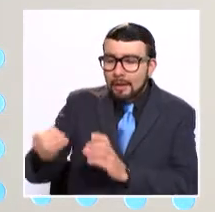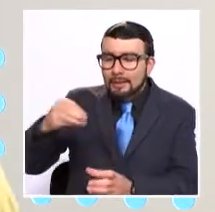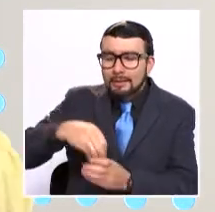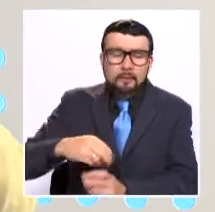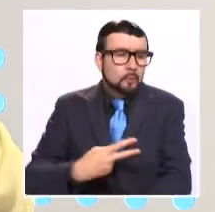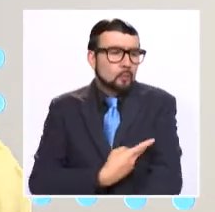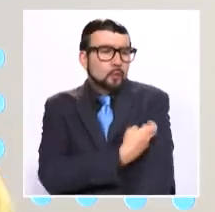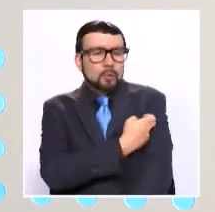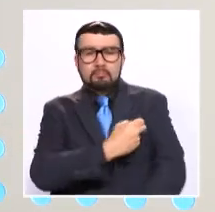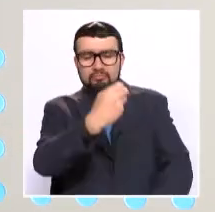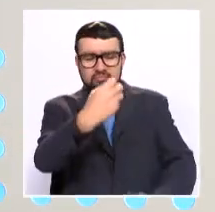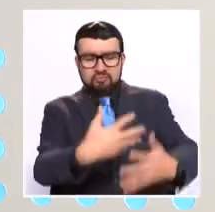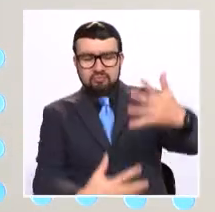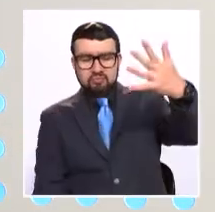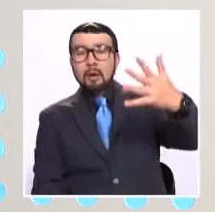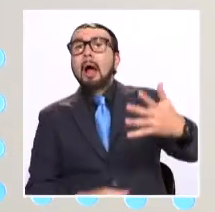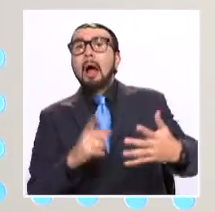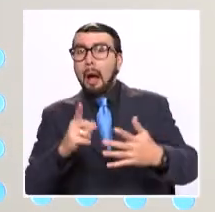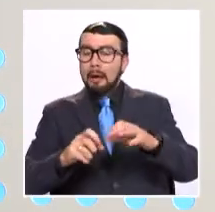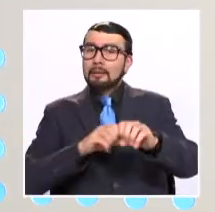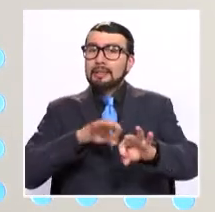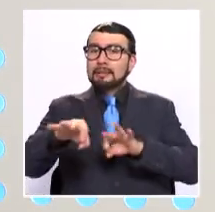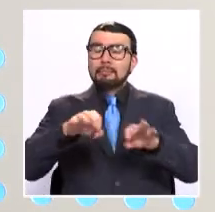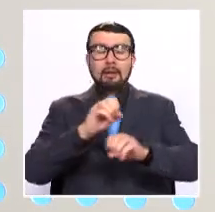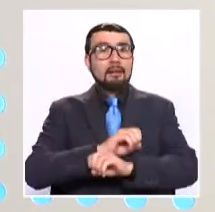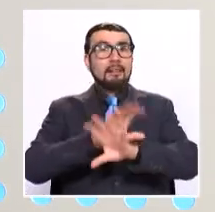ustedes puedan tener una información muy amplia. Ahí está